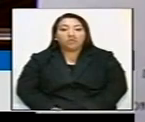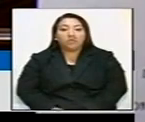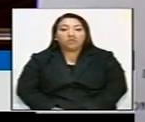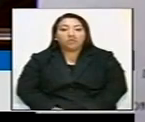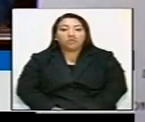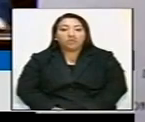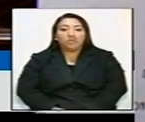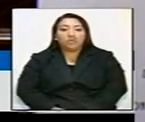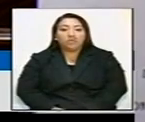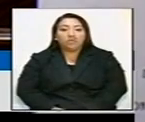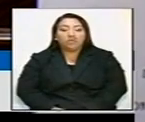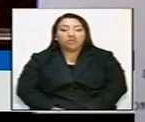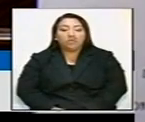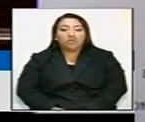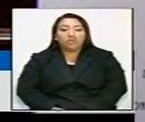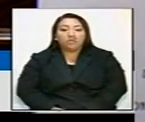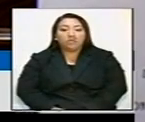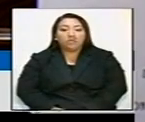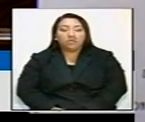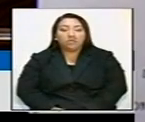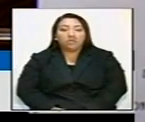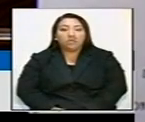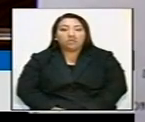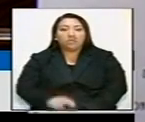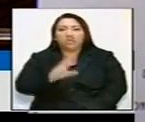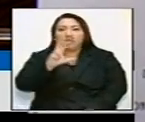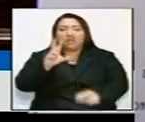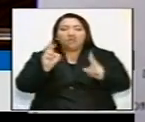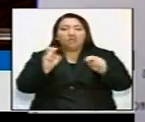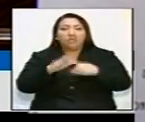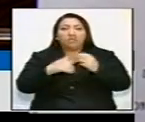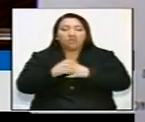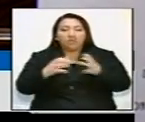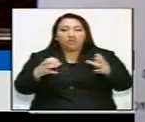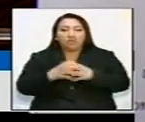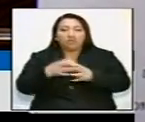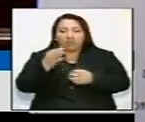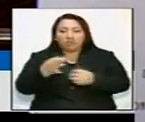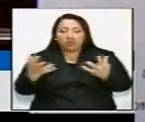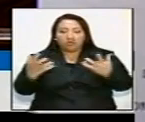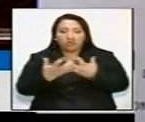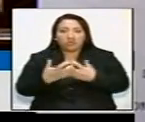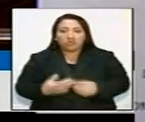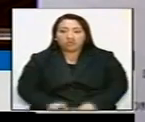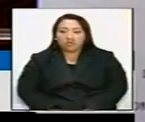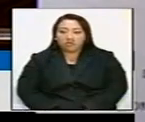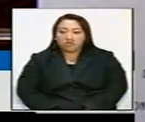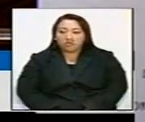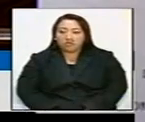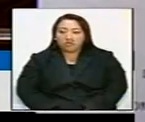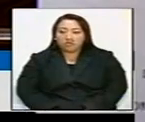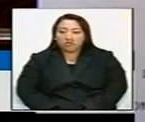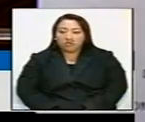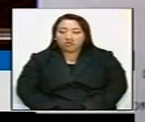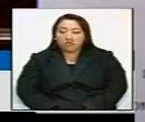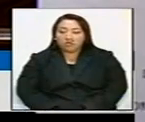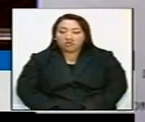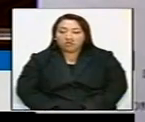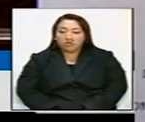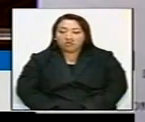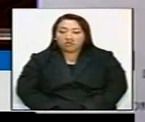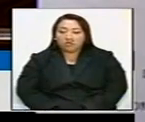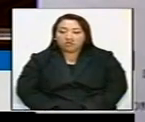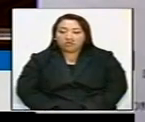de, bueno, que está vinculado con el anterior, es el tema de una agenda conjunta y el tema también de llegar a consensos. Como resultado, yo entendería